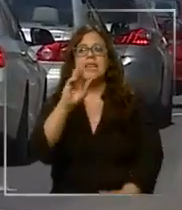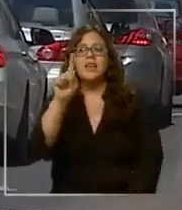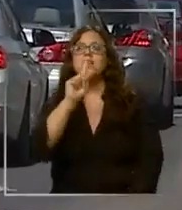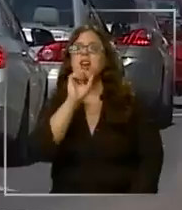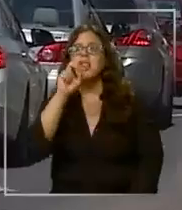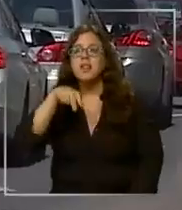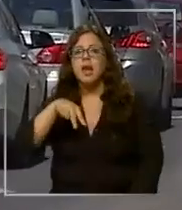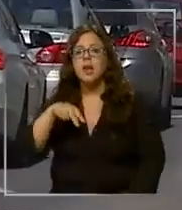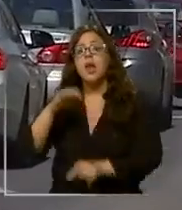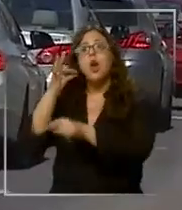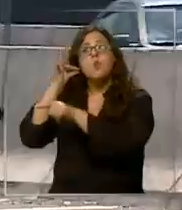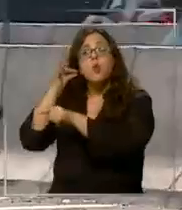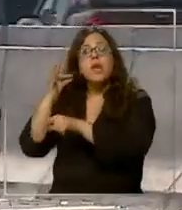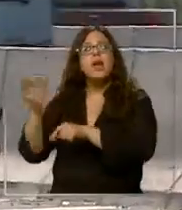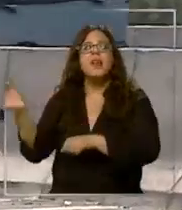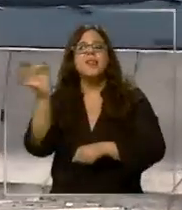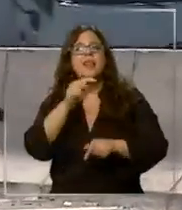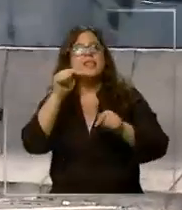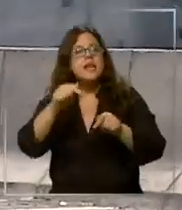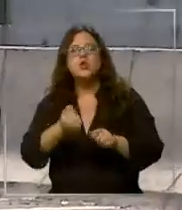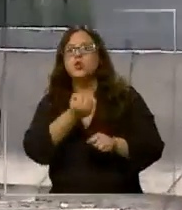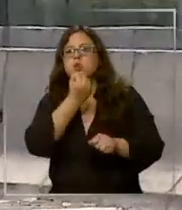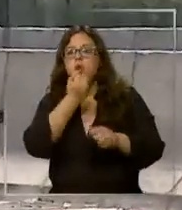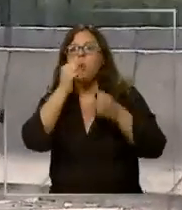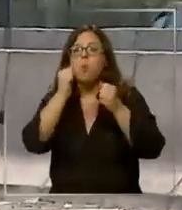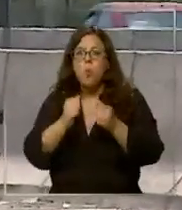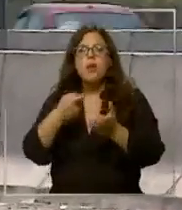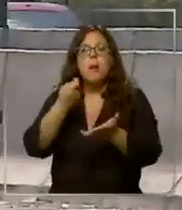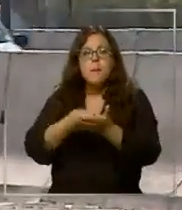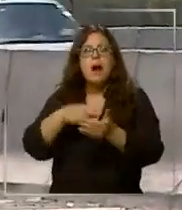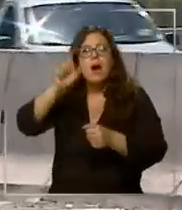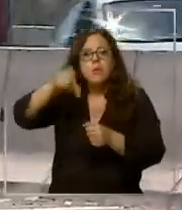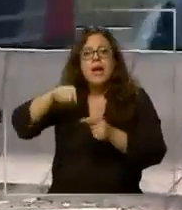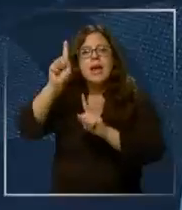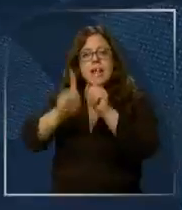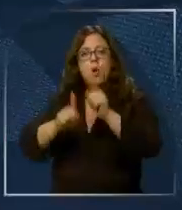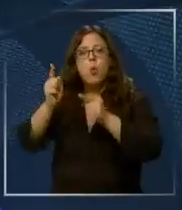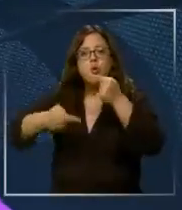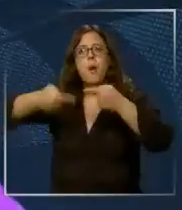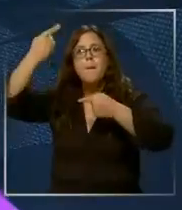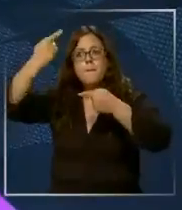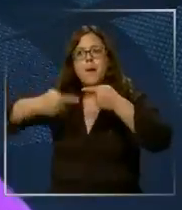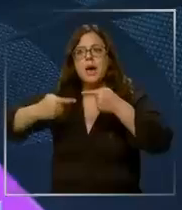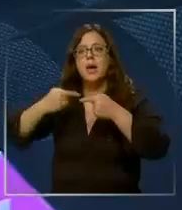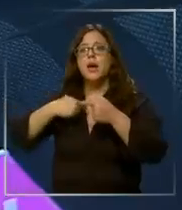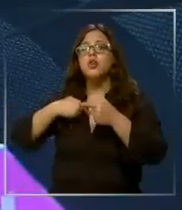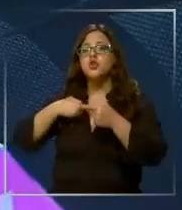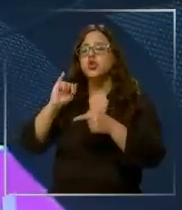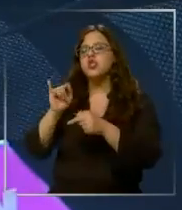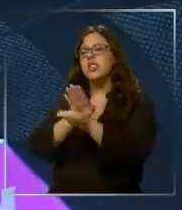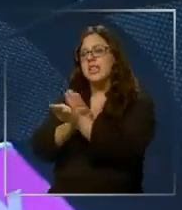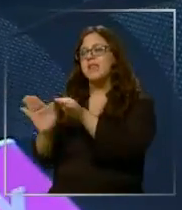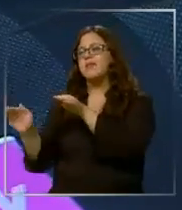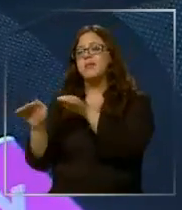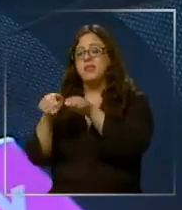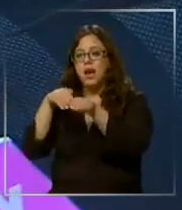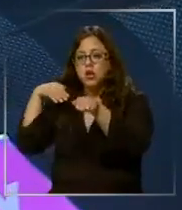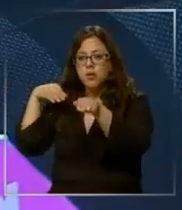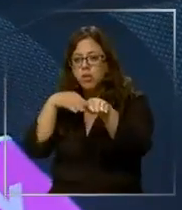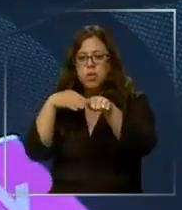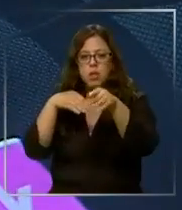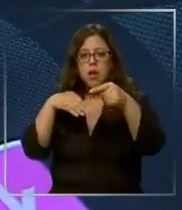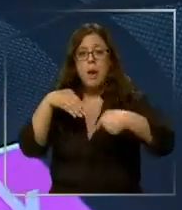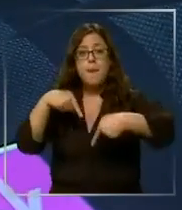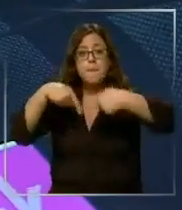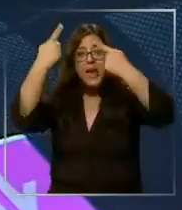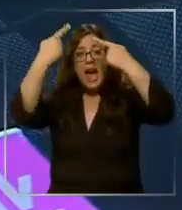una intransigencia, más aún cuando se puede pagar con tarjetas en algunos peajes. Me he tenido que devolver, sí, me ha pasado una o dos